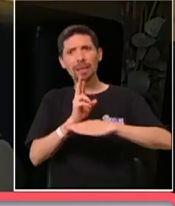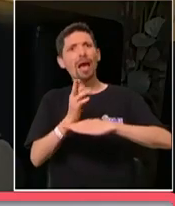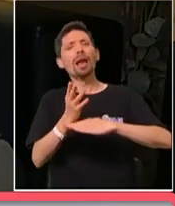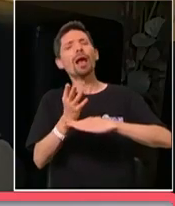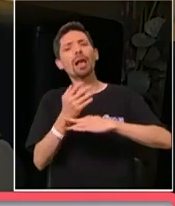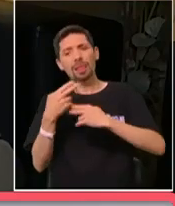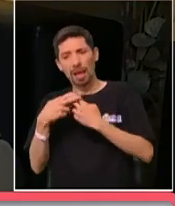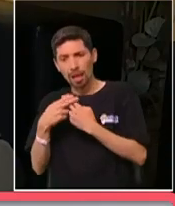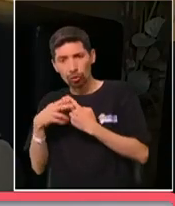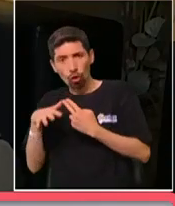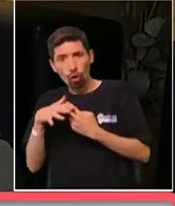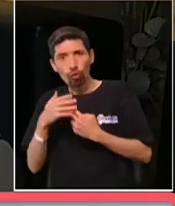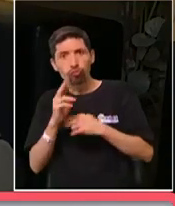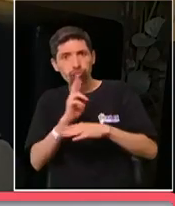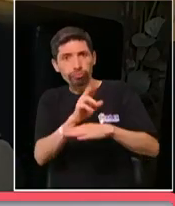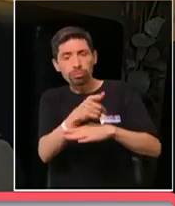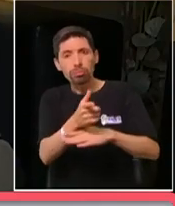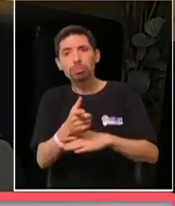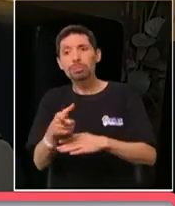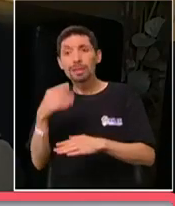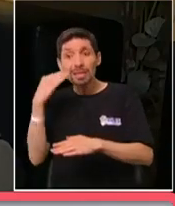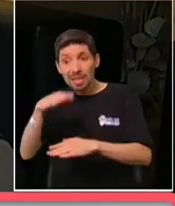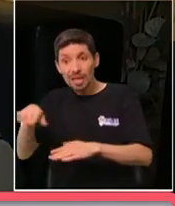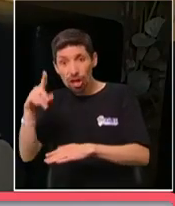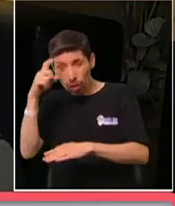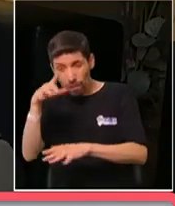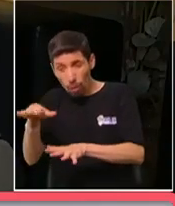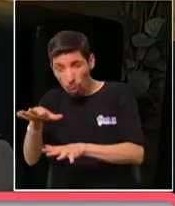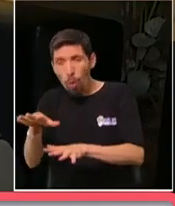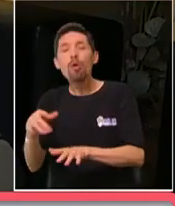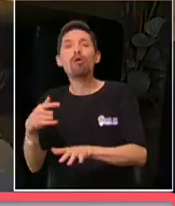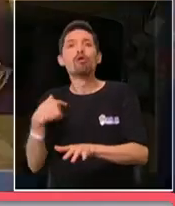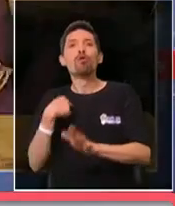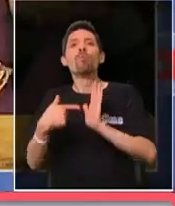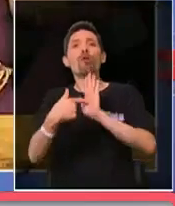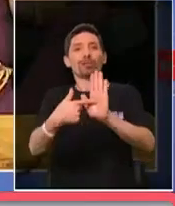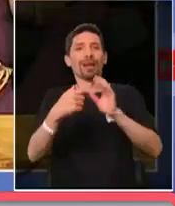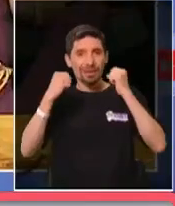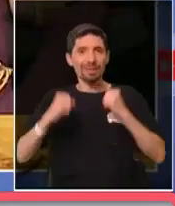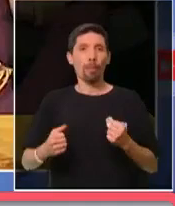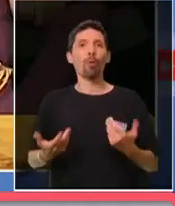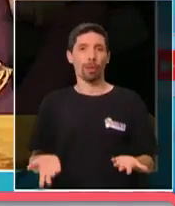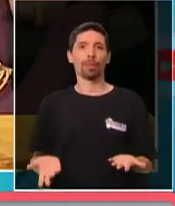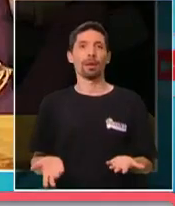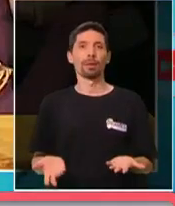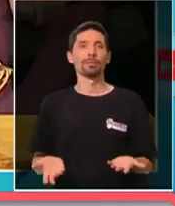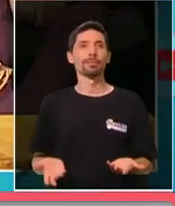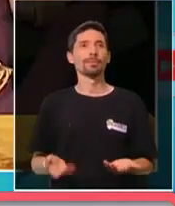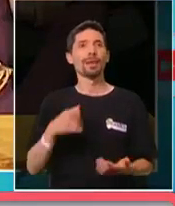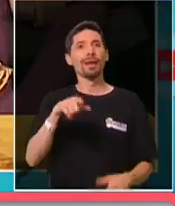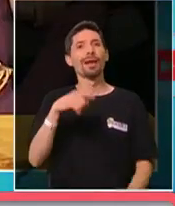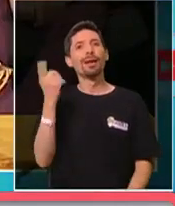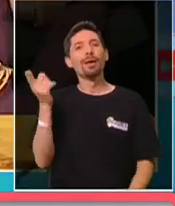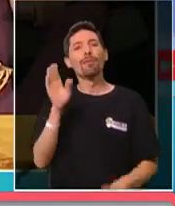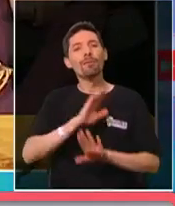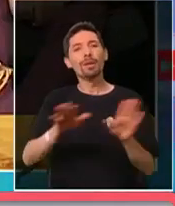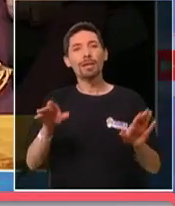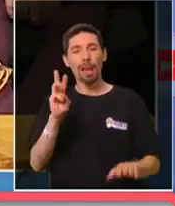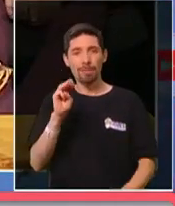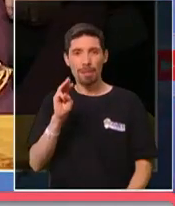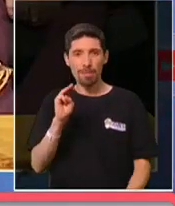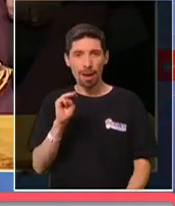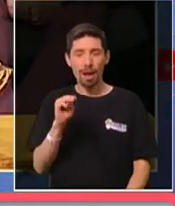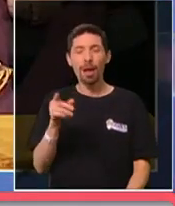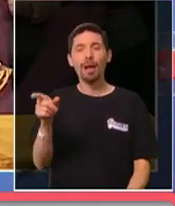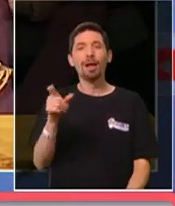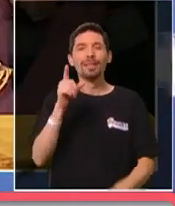dificultad, que se puede. ¿Quieres solamente terminar con tu mamá, que la veo con una sonrisa, Lucho, de